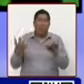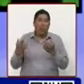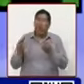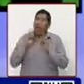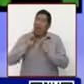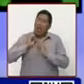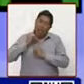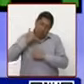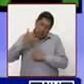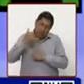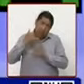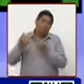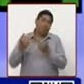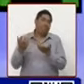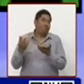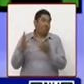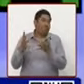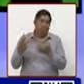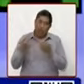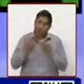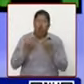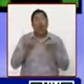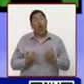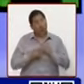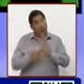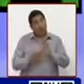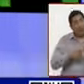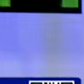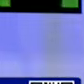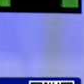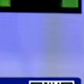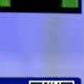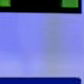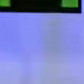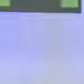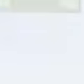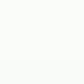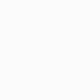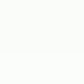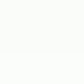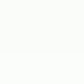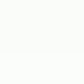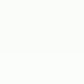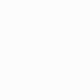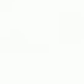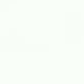obtenido respuesta. Lo cierto es que hoy le presentamos este caso, el cual continuaremos investigando.